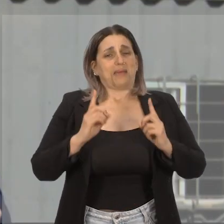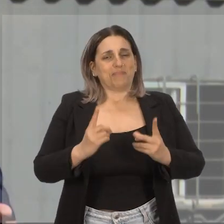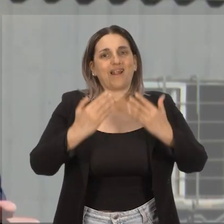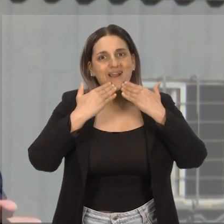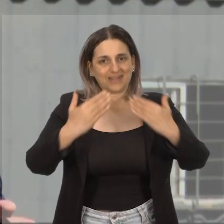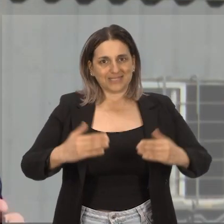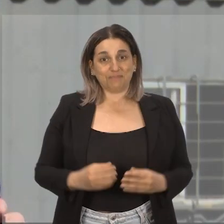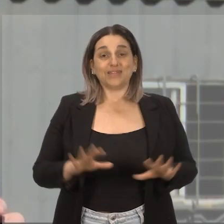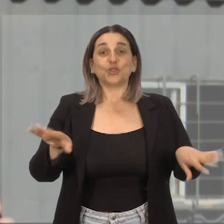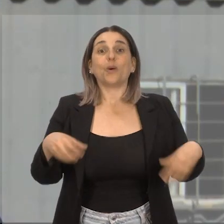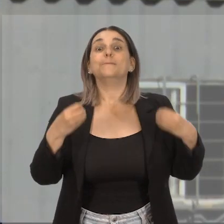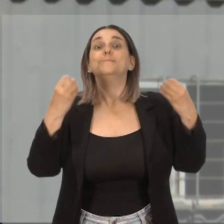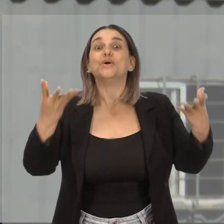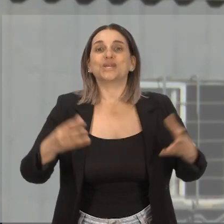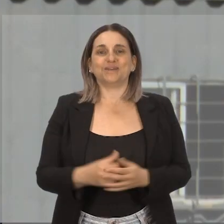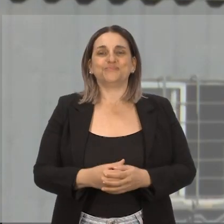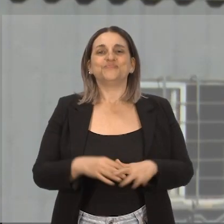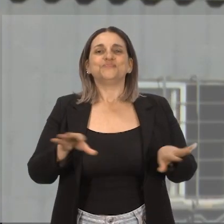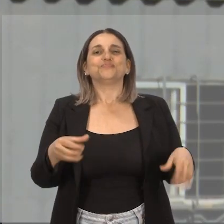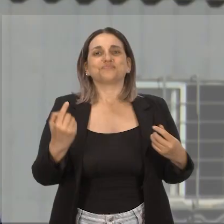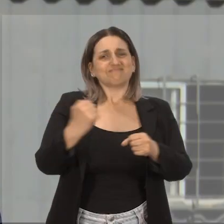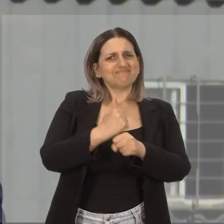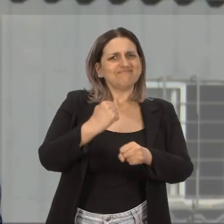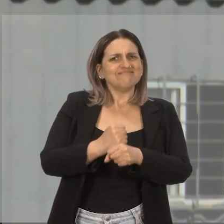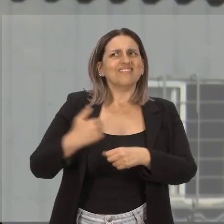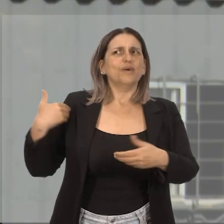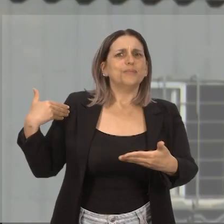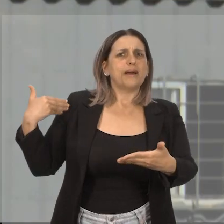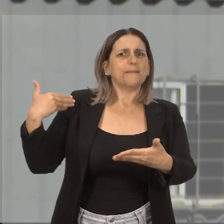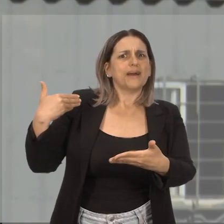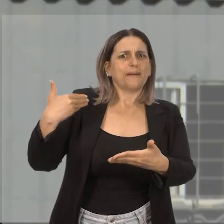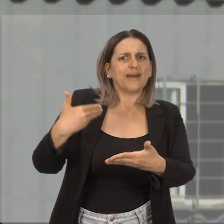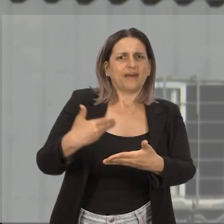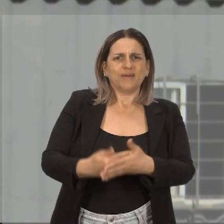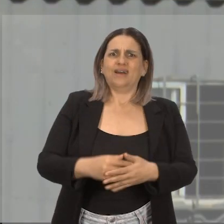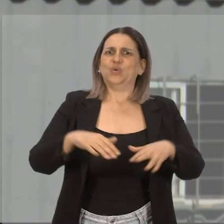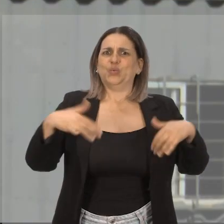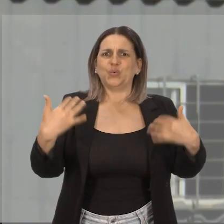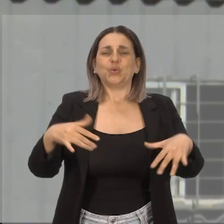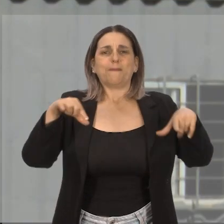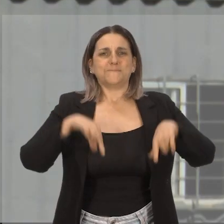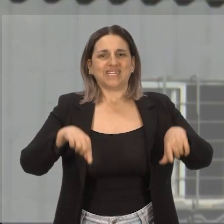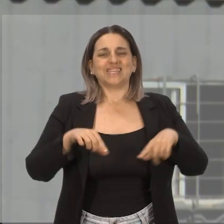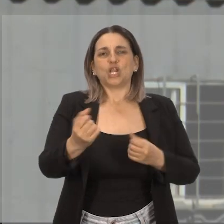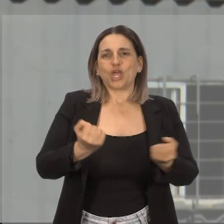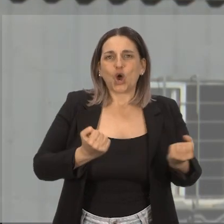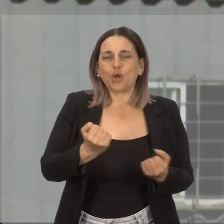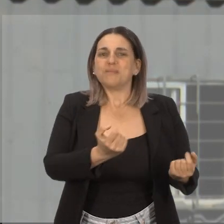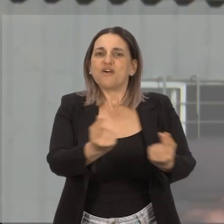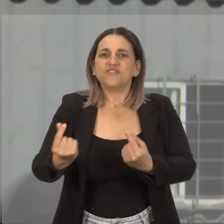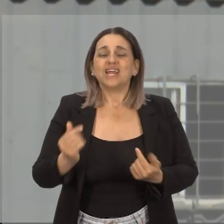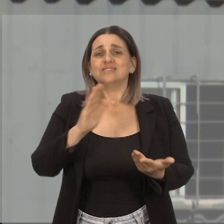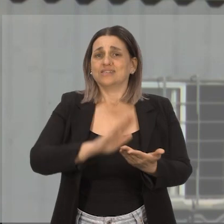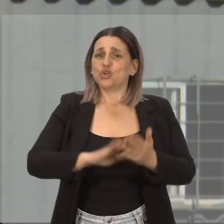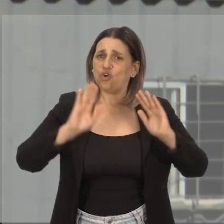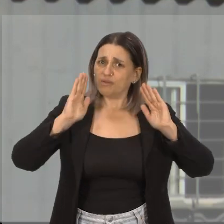y agradecimiento, porque lo que hay acá es un trabajo de mucho tiempo en el Ministerio de Economía